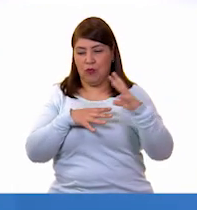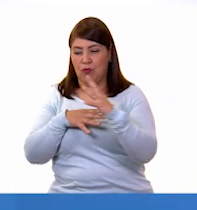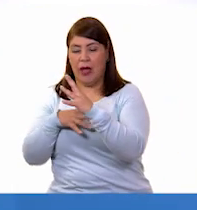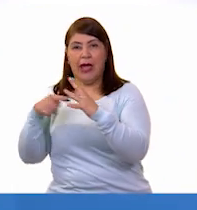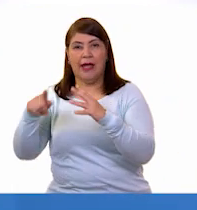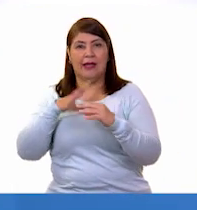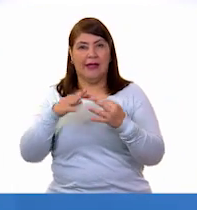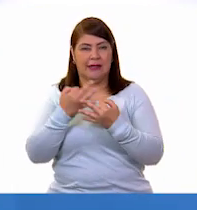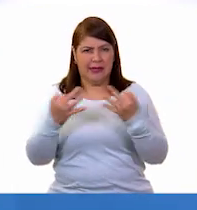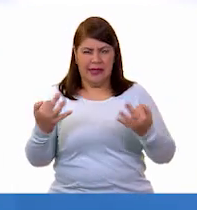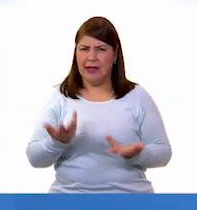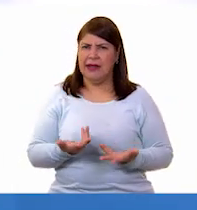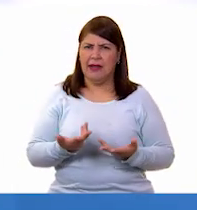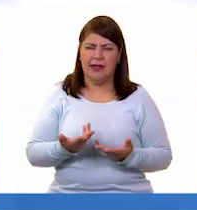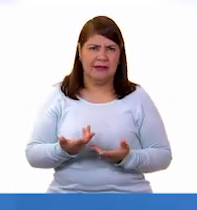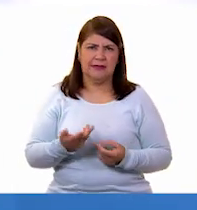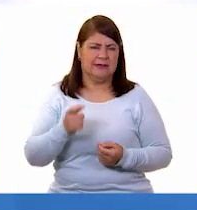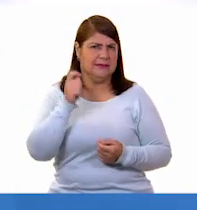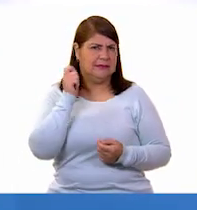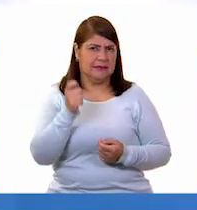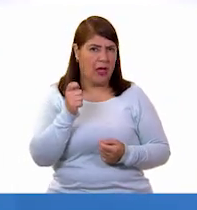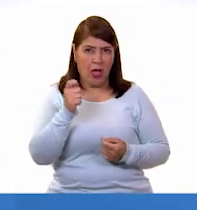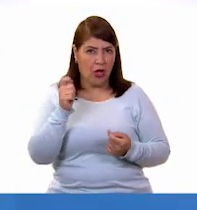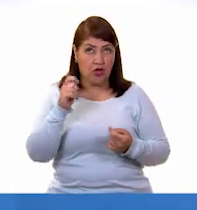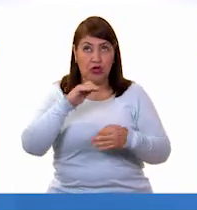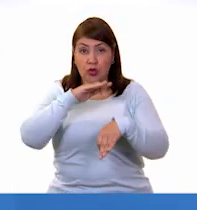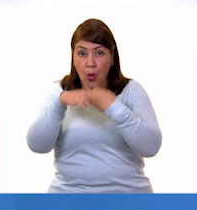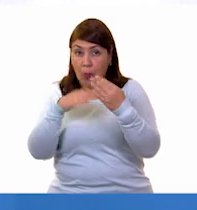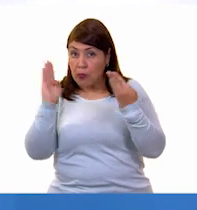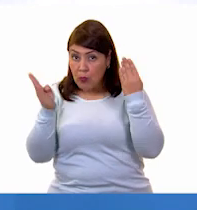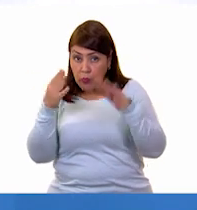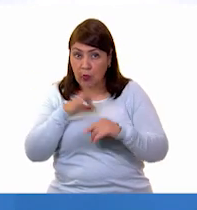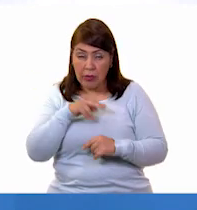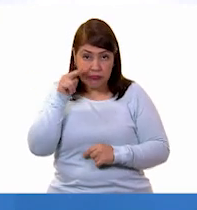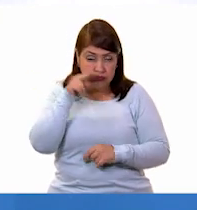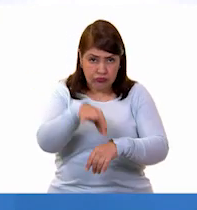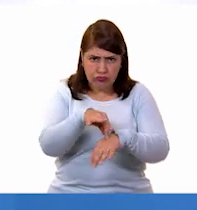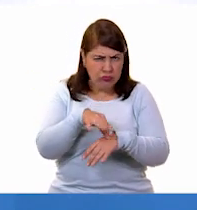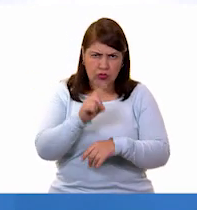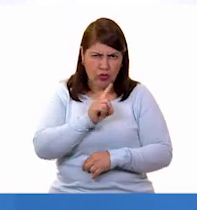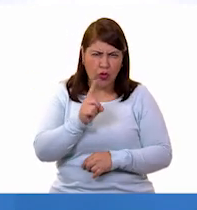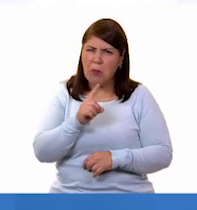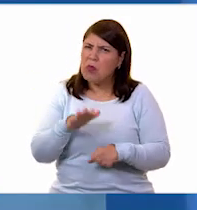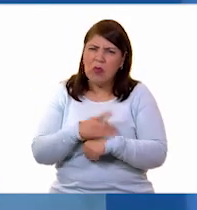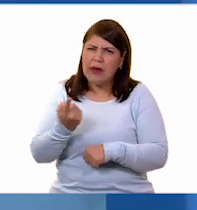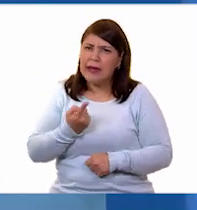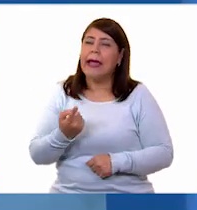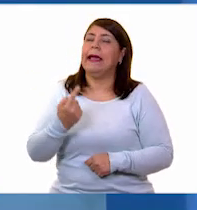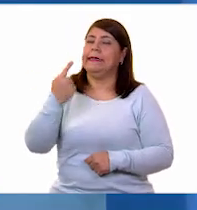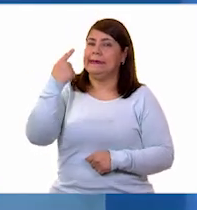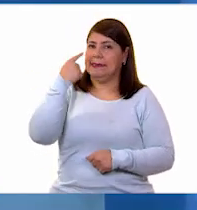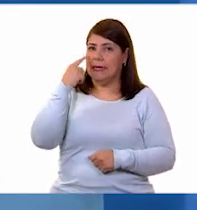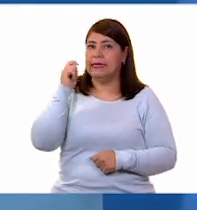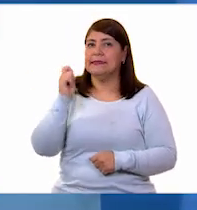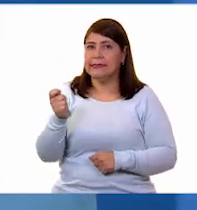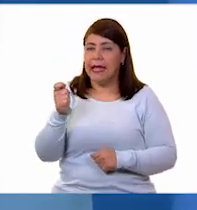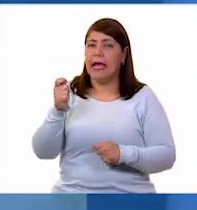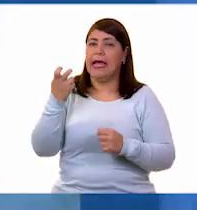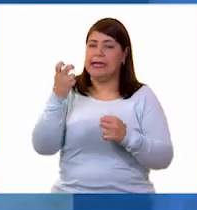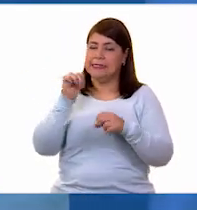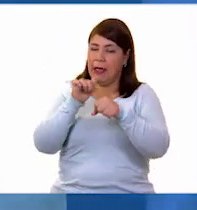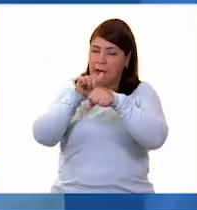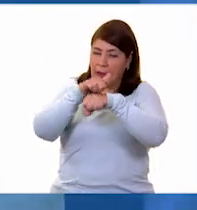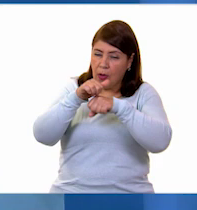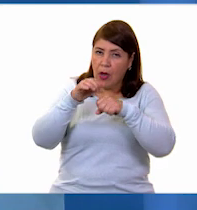Ah, y sé que no en todos los países del mundo se puede ver. ¿A qué se debe eso, maestro? Esto se debe a que dicha sombra